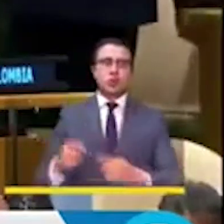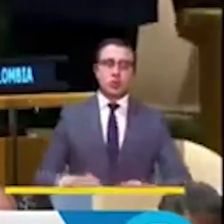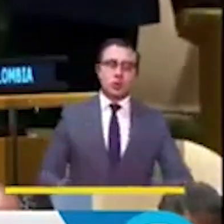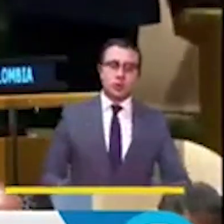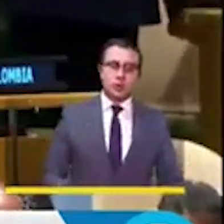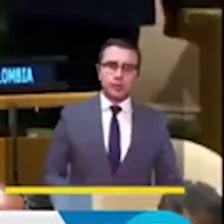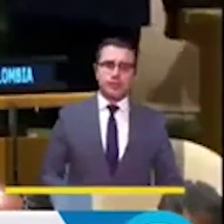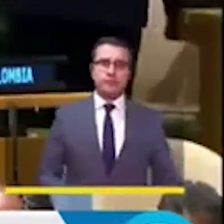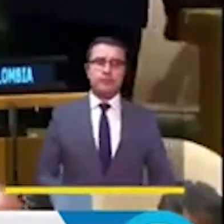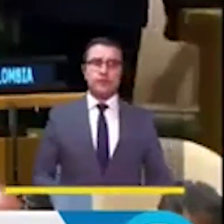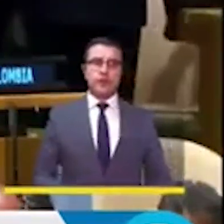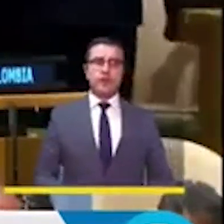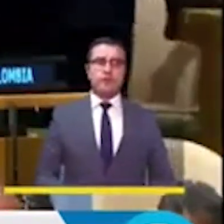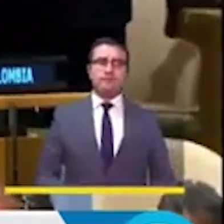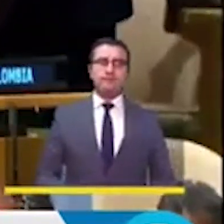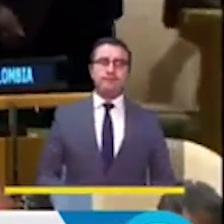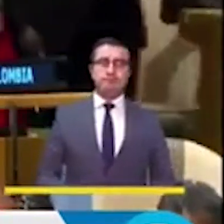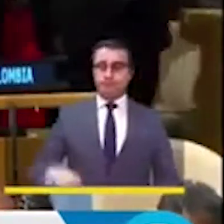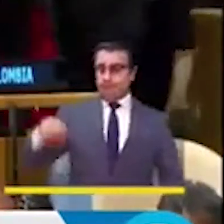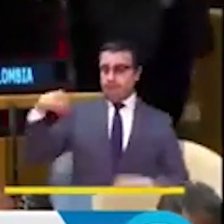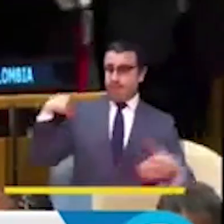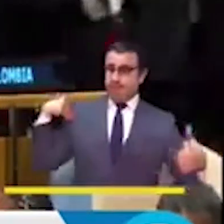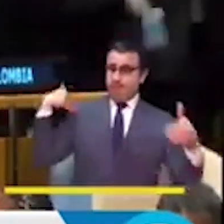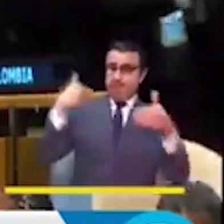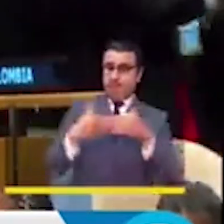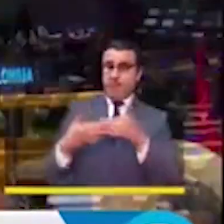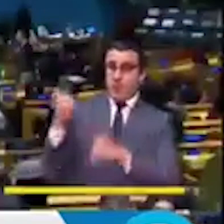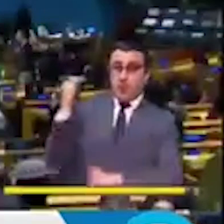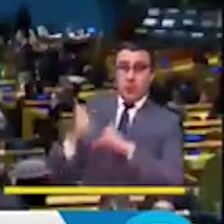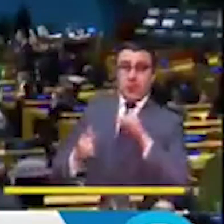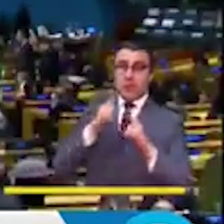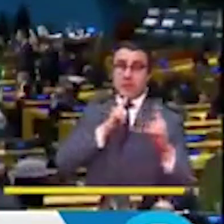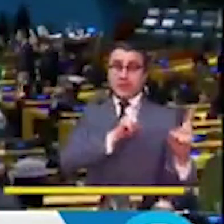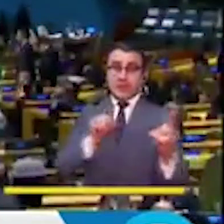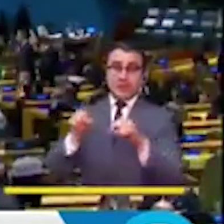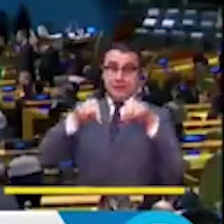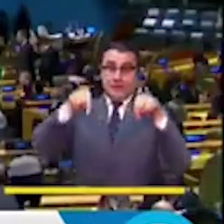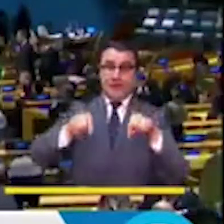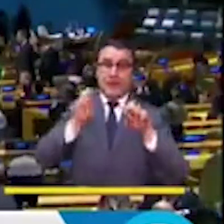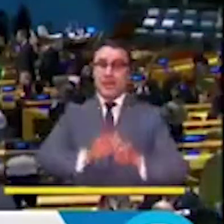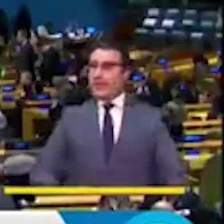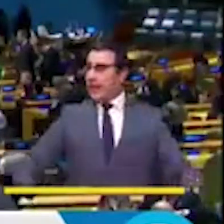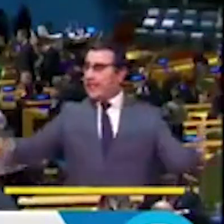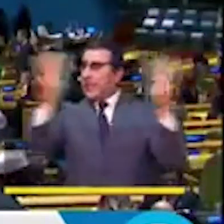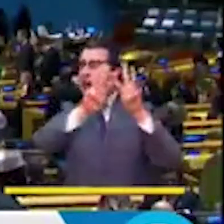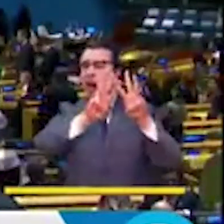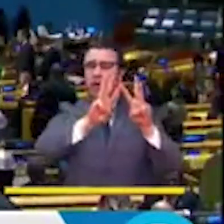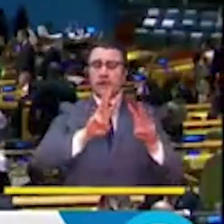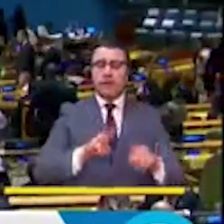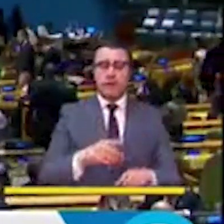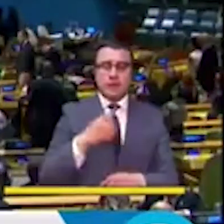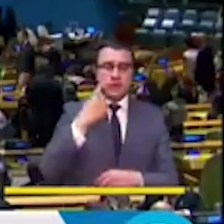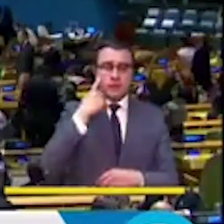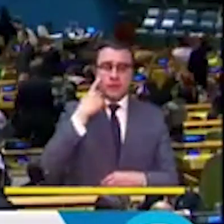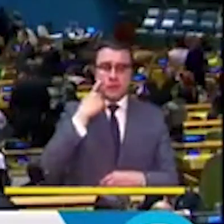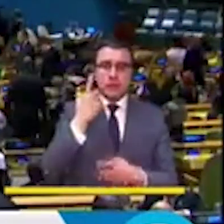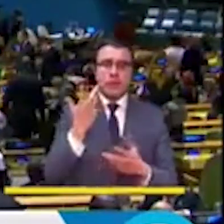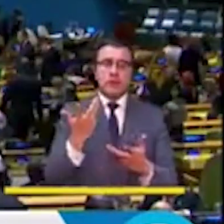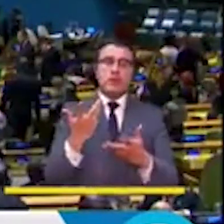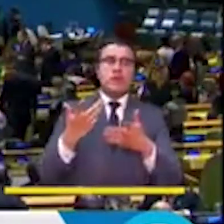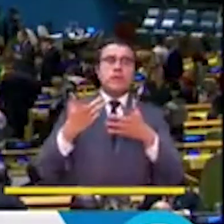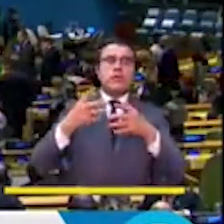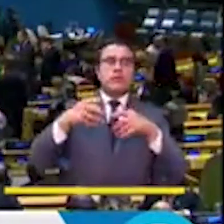En este año que ha pasado desde el último discurso que di en Naciones Unidas, no hemos visto